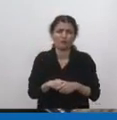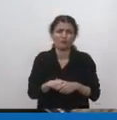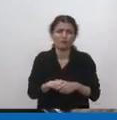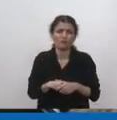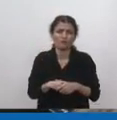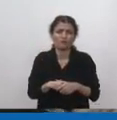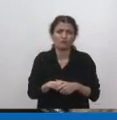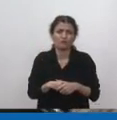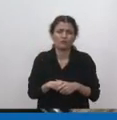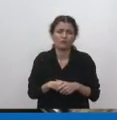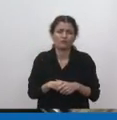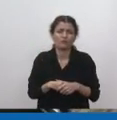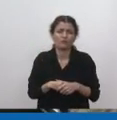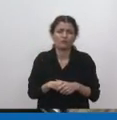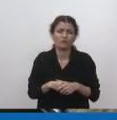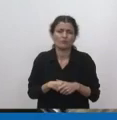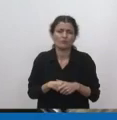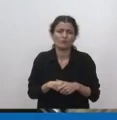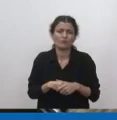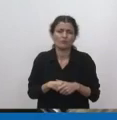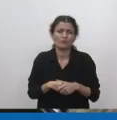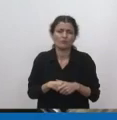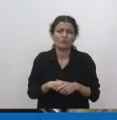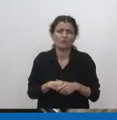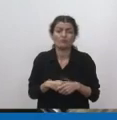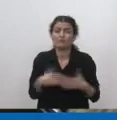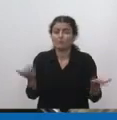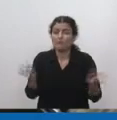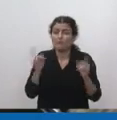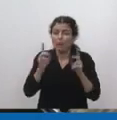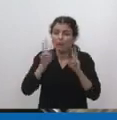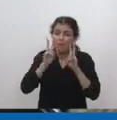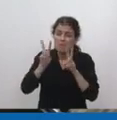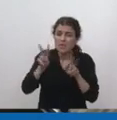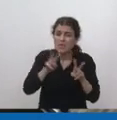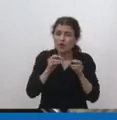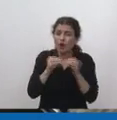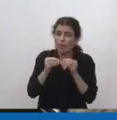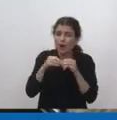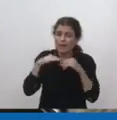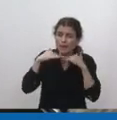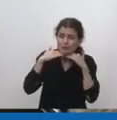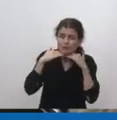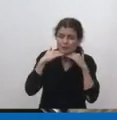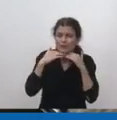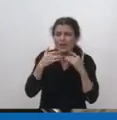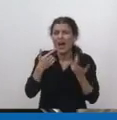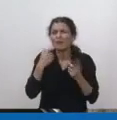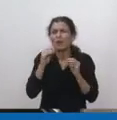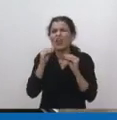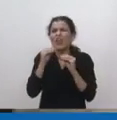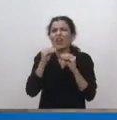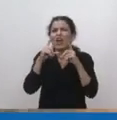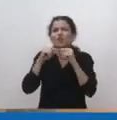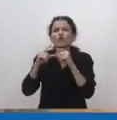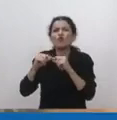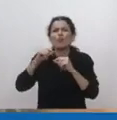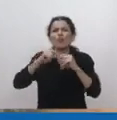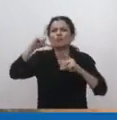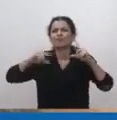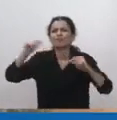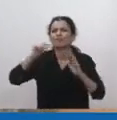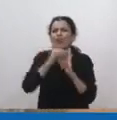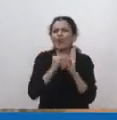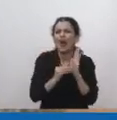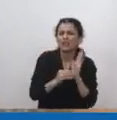del país. Y escucho hablar de coeficientes que se han